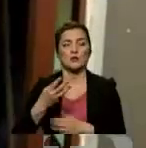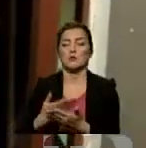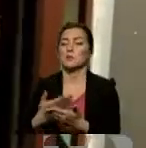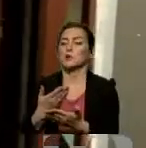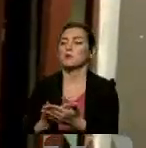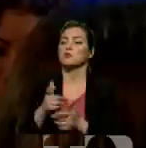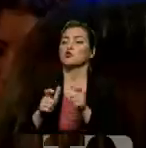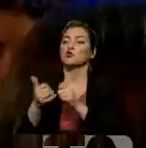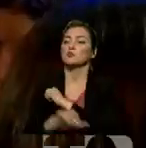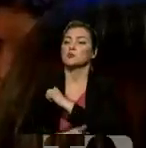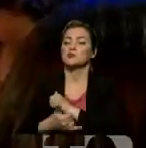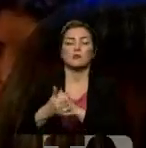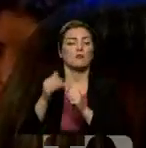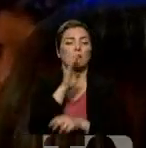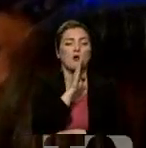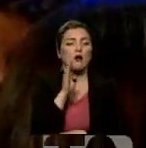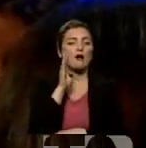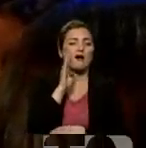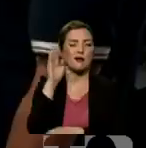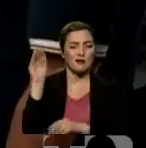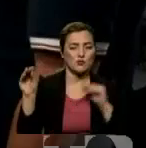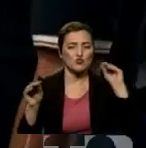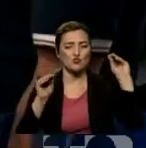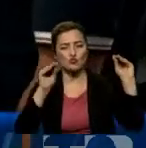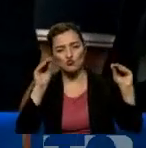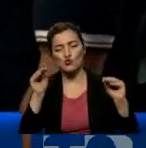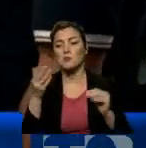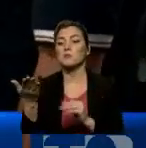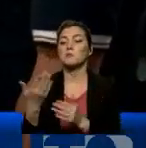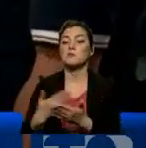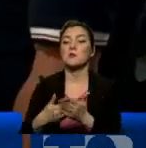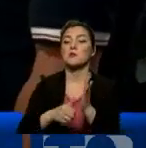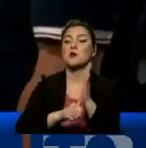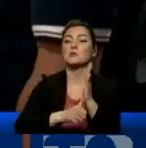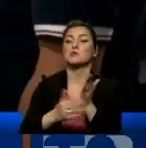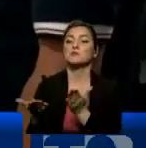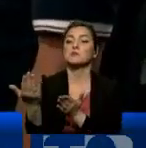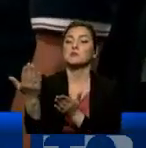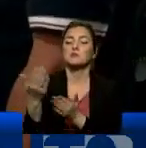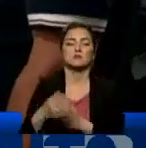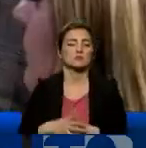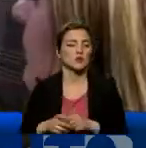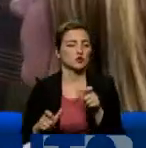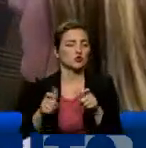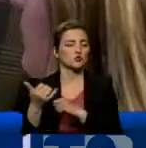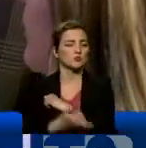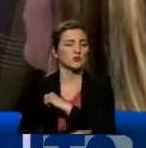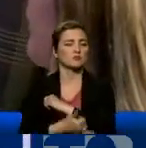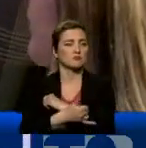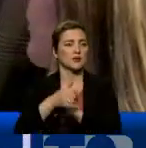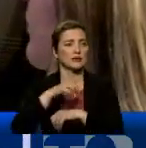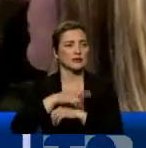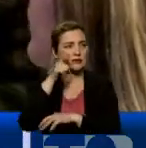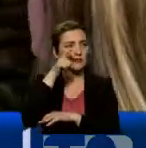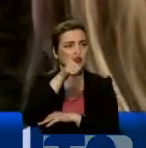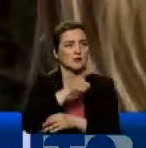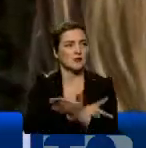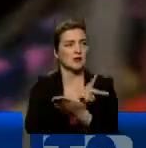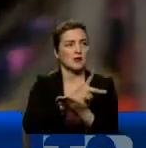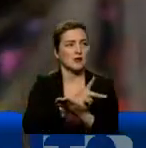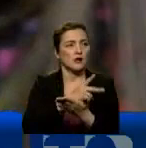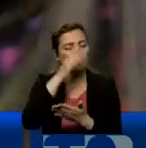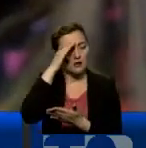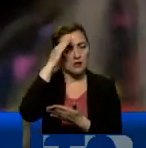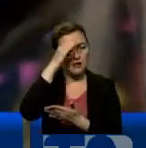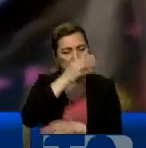en bares y discotecas para verificar el estatus de los extranjeros. La Intendencia de Pichincha, a través de la Policía